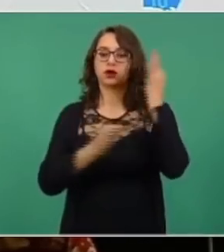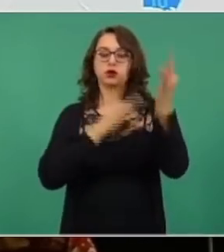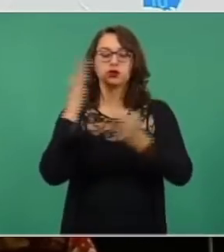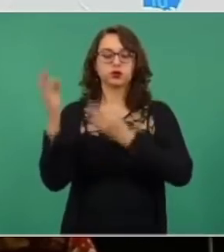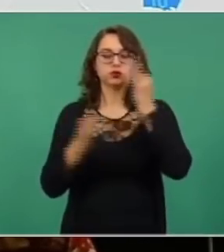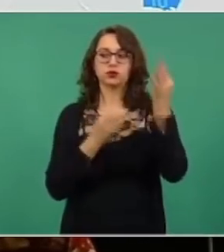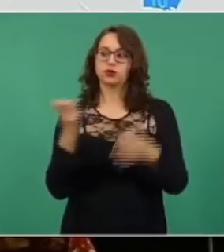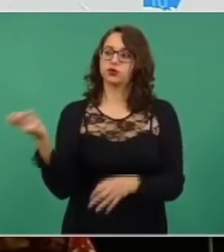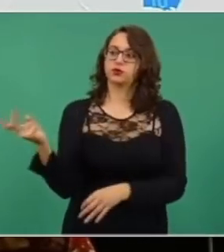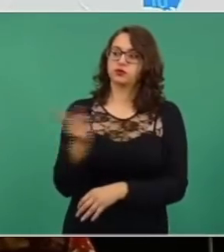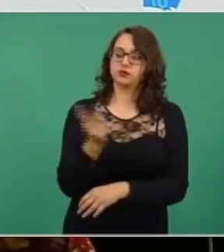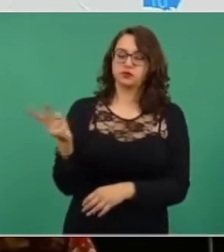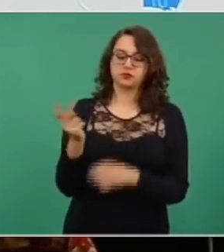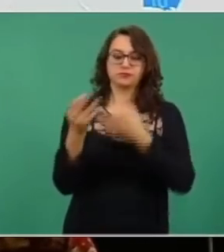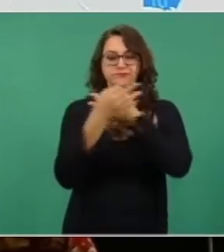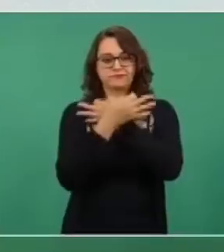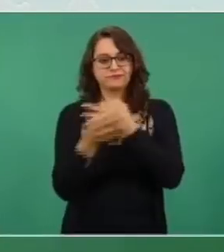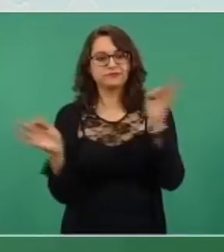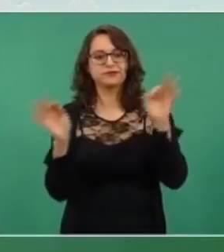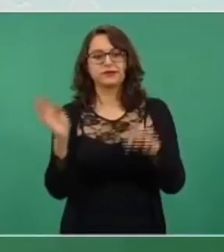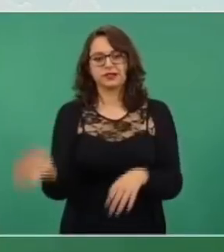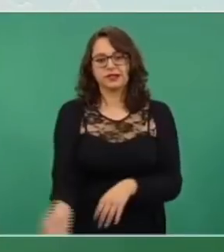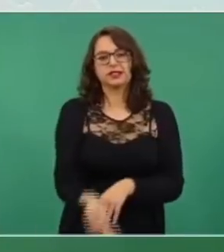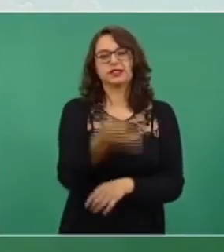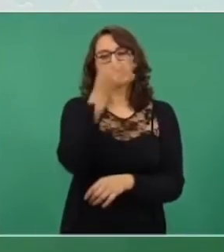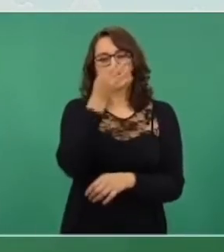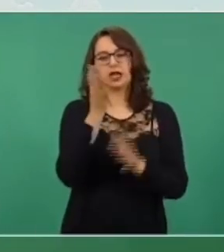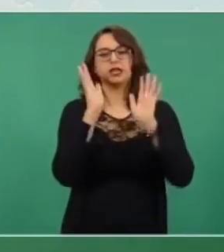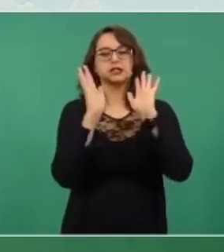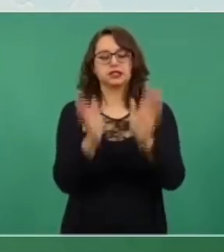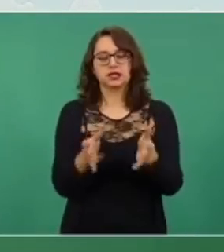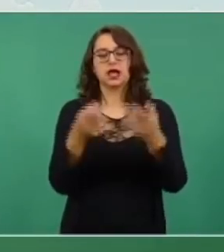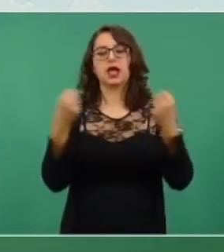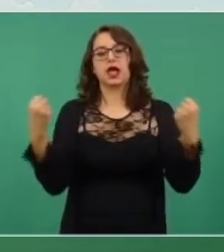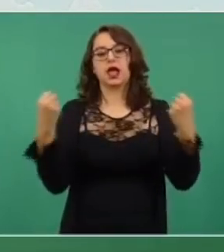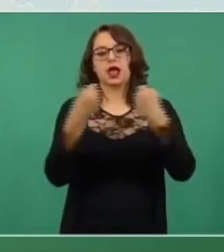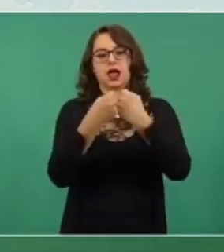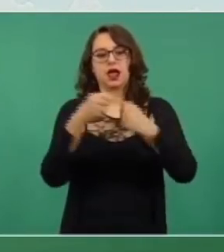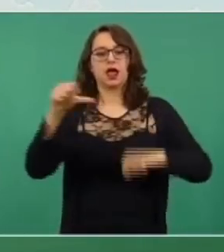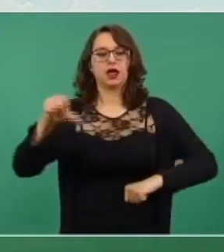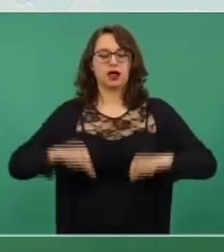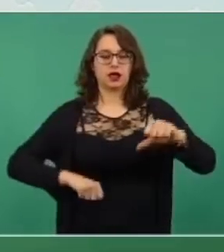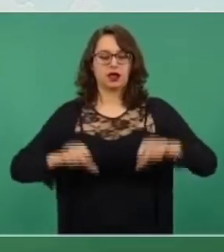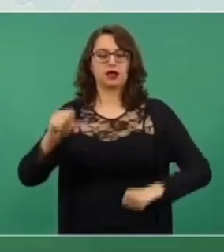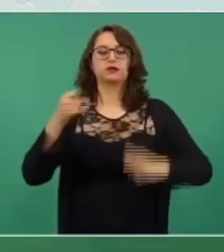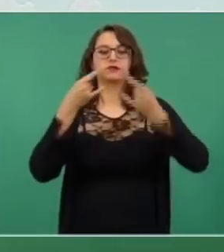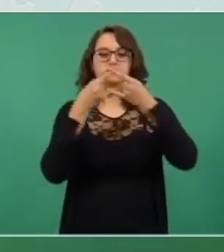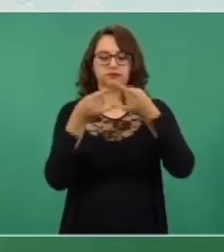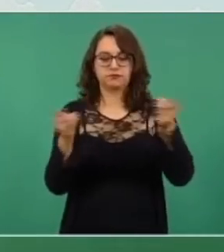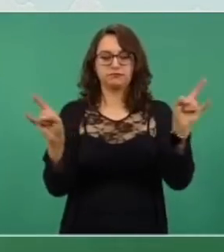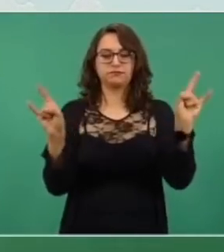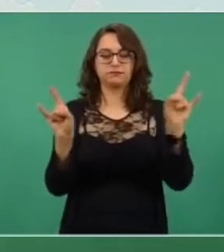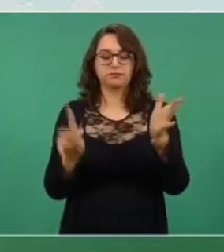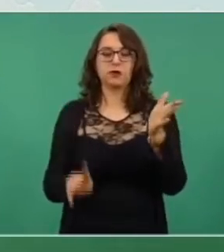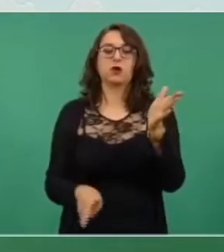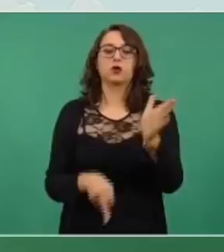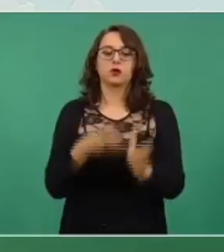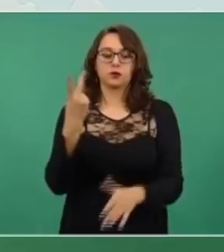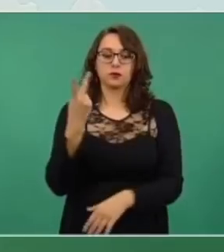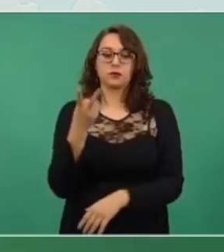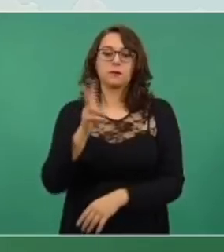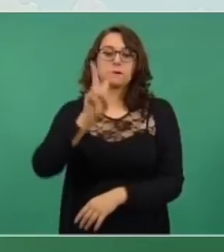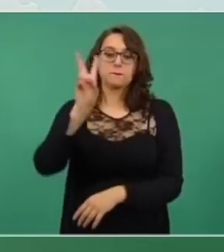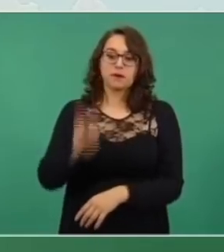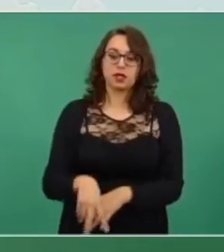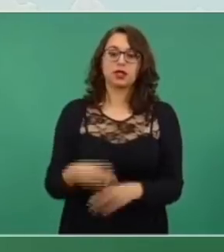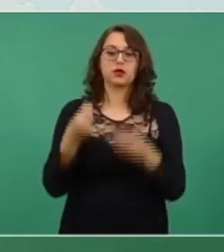y el canciller Ebrard, que ya hay una reapertura de actividades en la frontera norte. Y pues sí, saludar